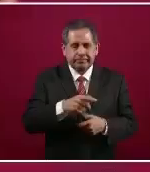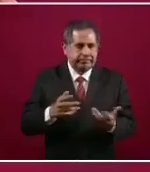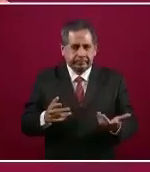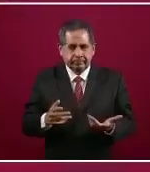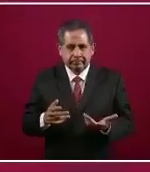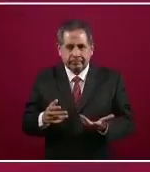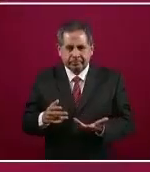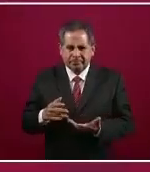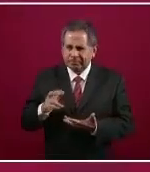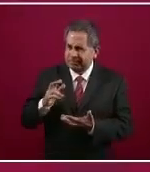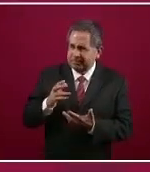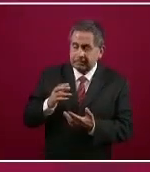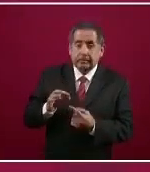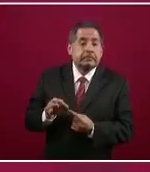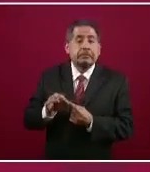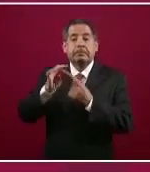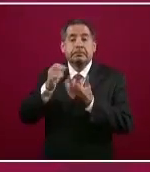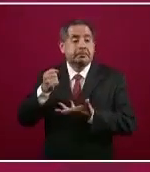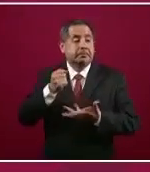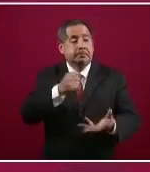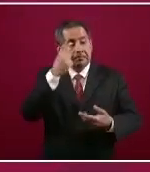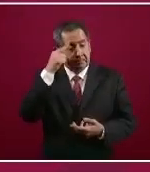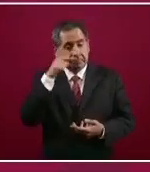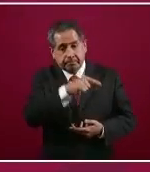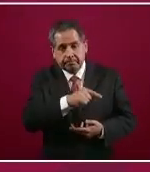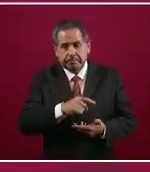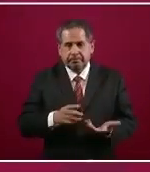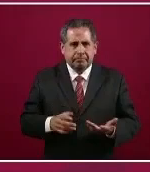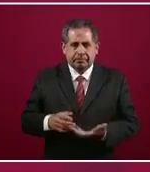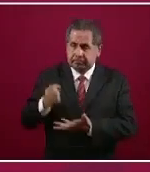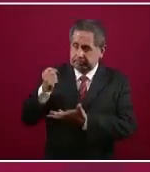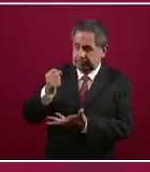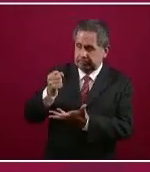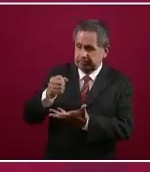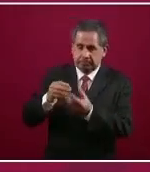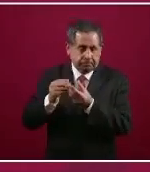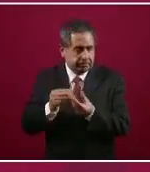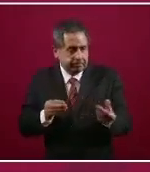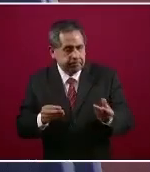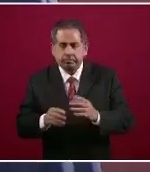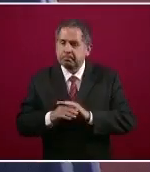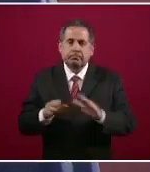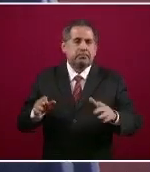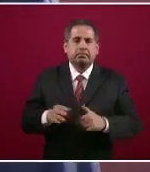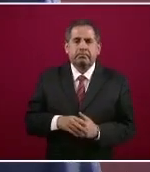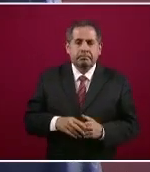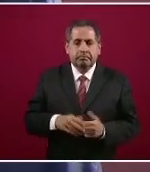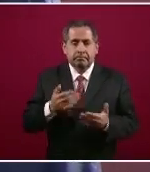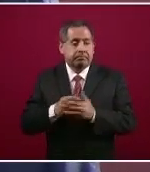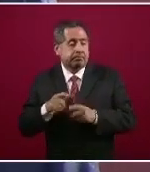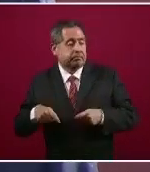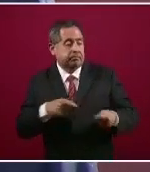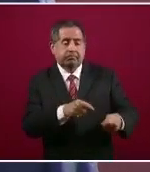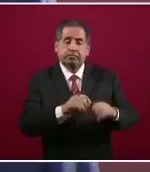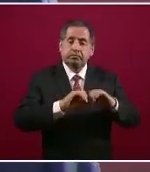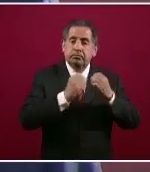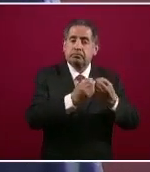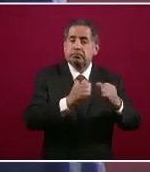aprobaran bolsas especiales del presupuesto para entregar a